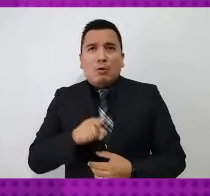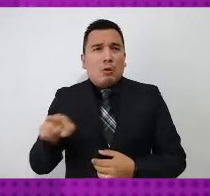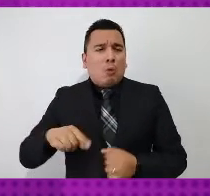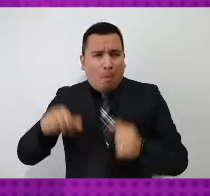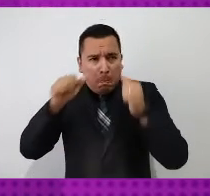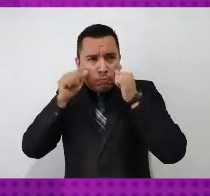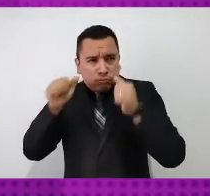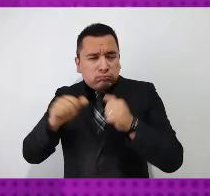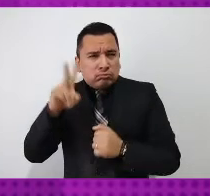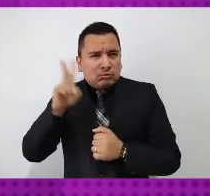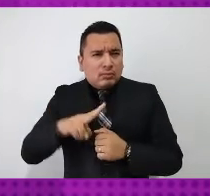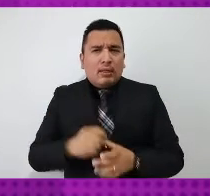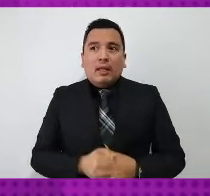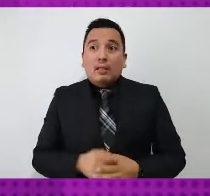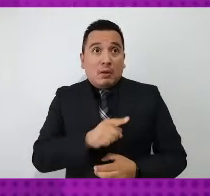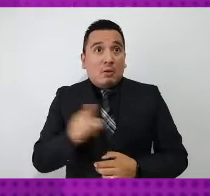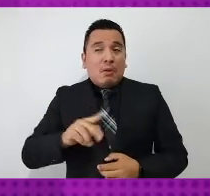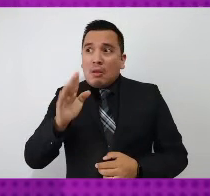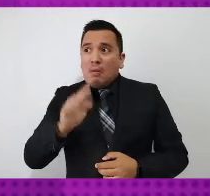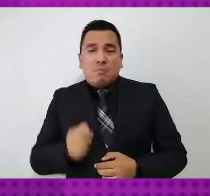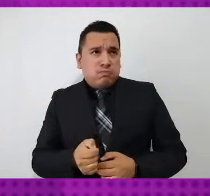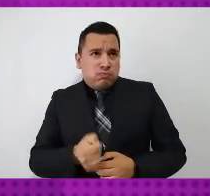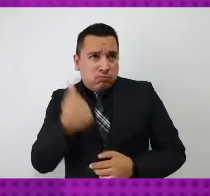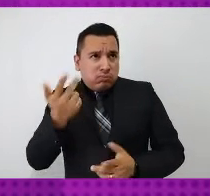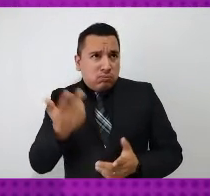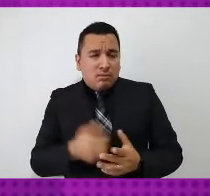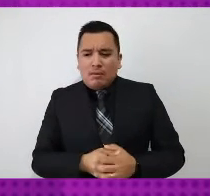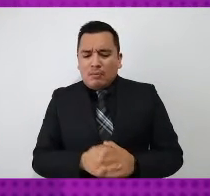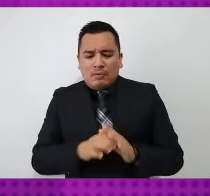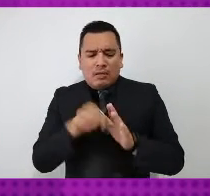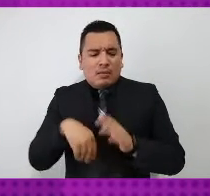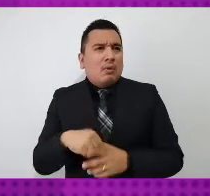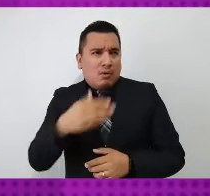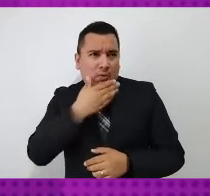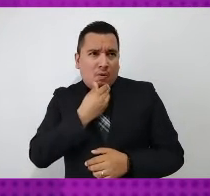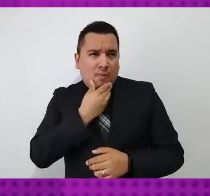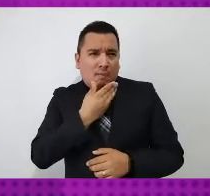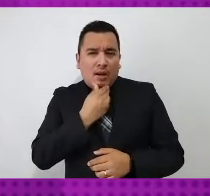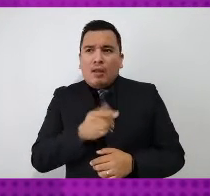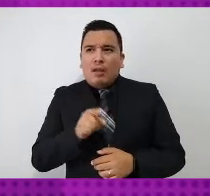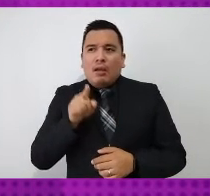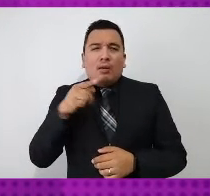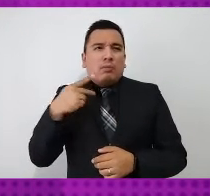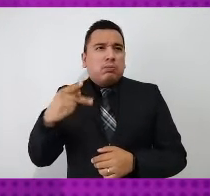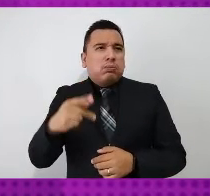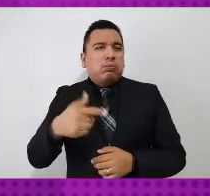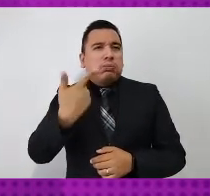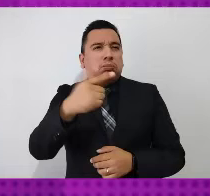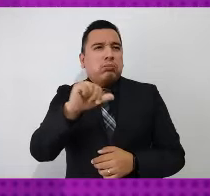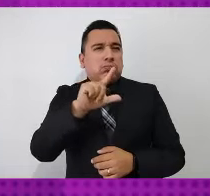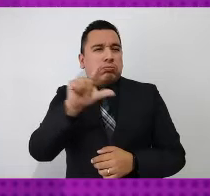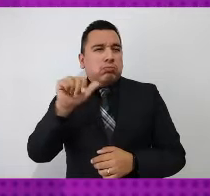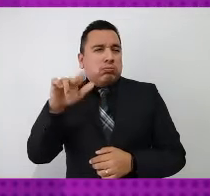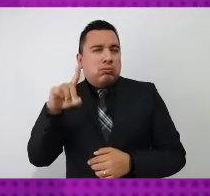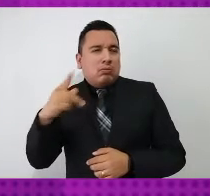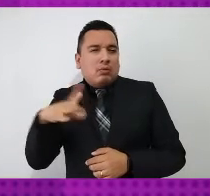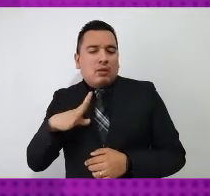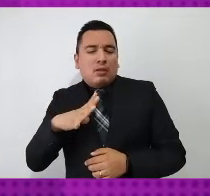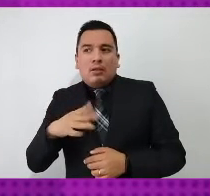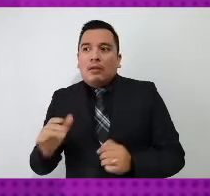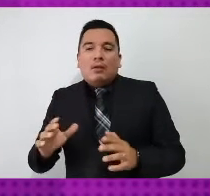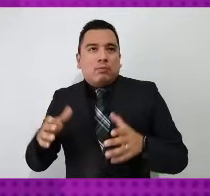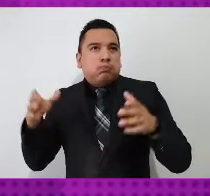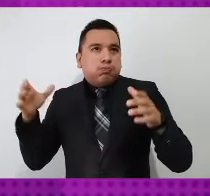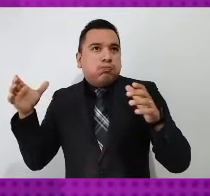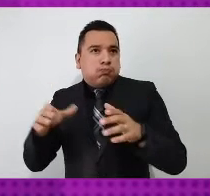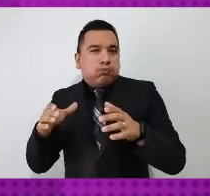nivel internacional como el caso de rincón gallardo con la propuesta de la convención de derechos humanos para la inclusión de personas con discapacidad